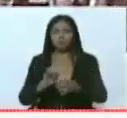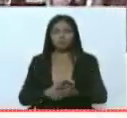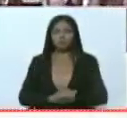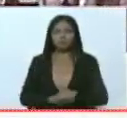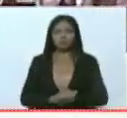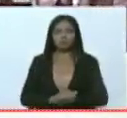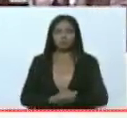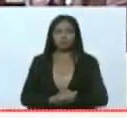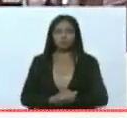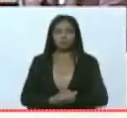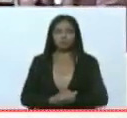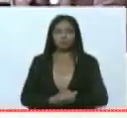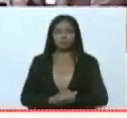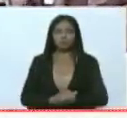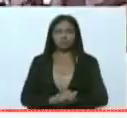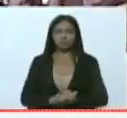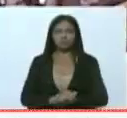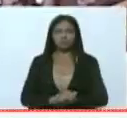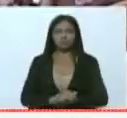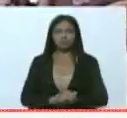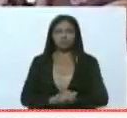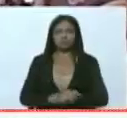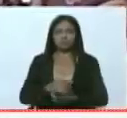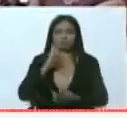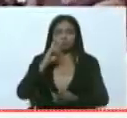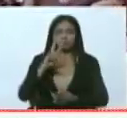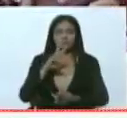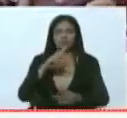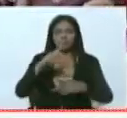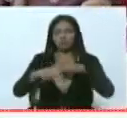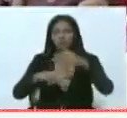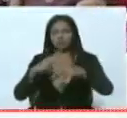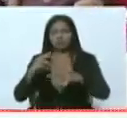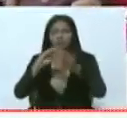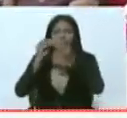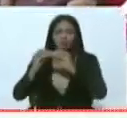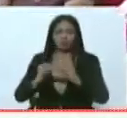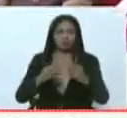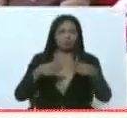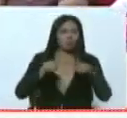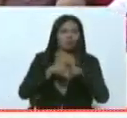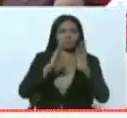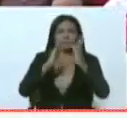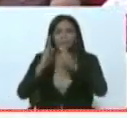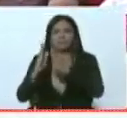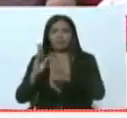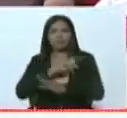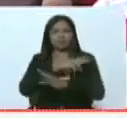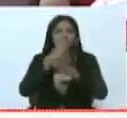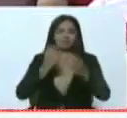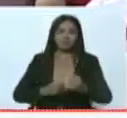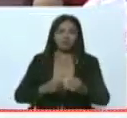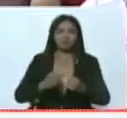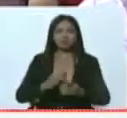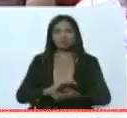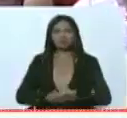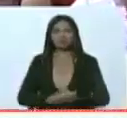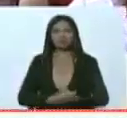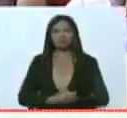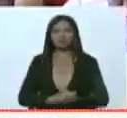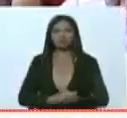que está caracterizado por el proceso de reorganización de fuerzas.